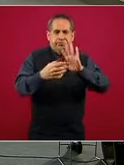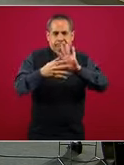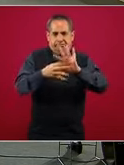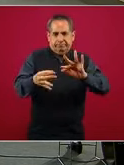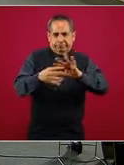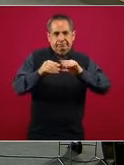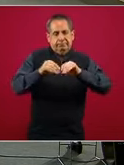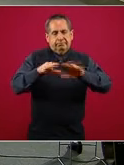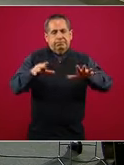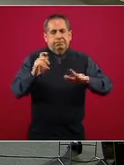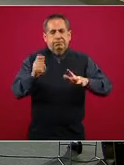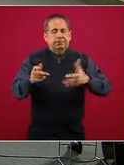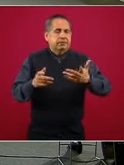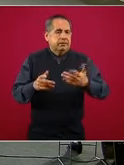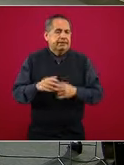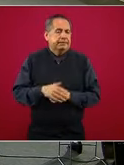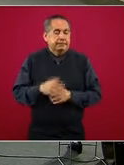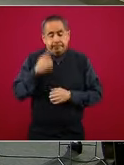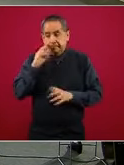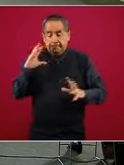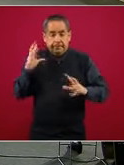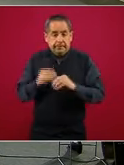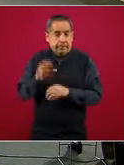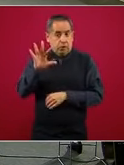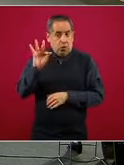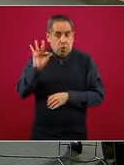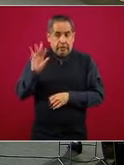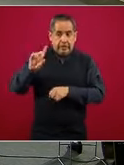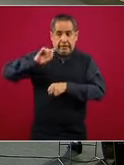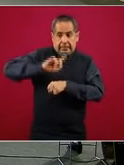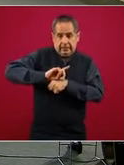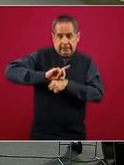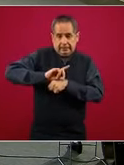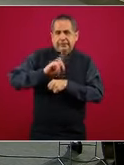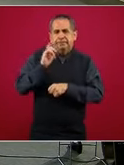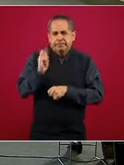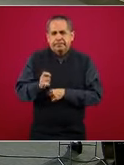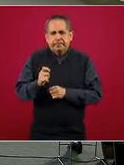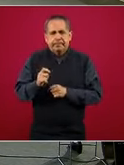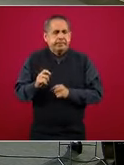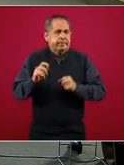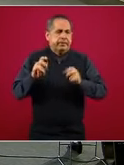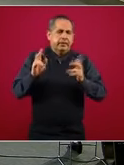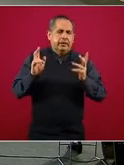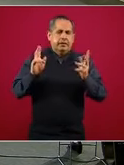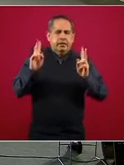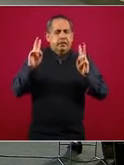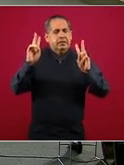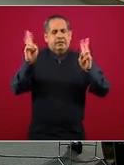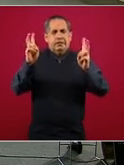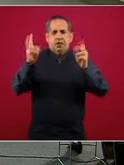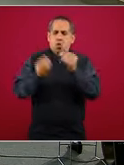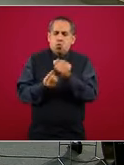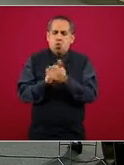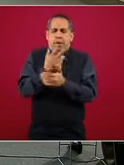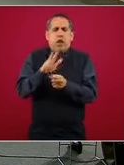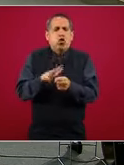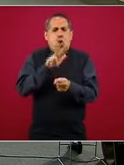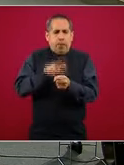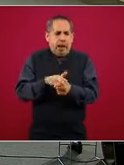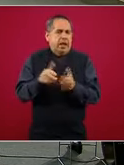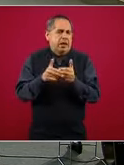que son, el contexto es, llevamos 40 días desde este proceso de la denominada nueva